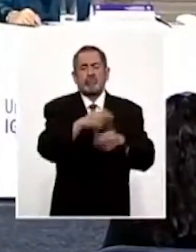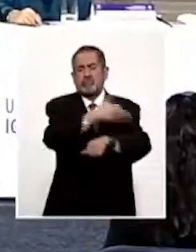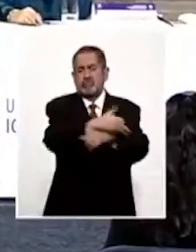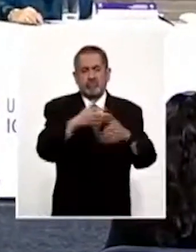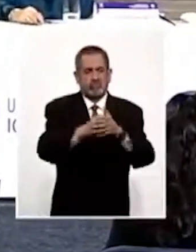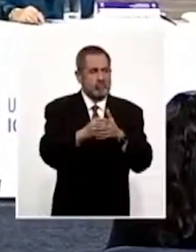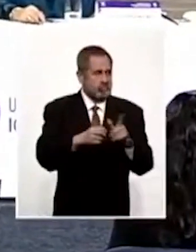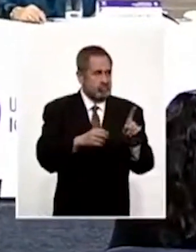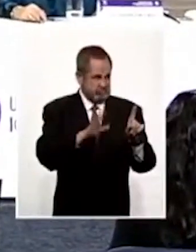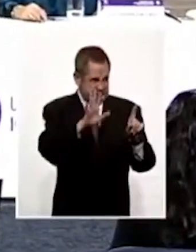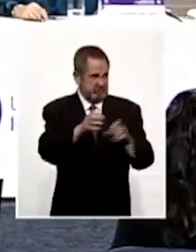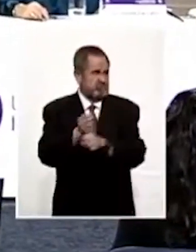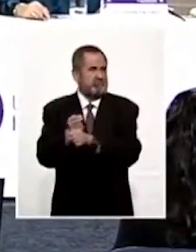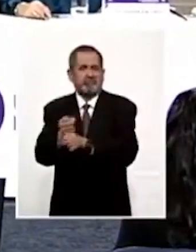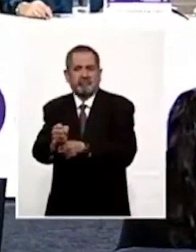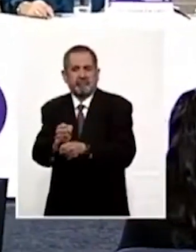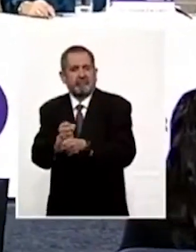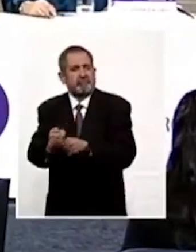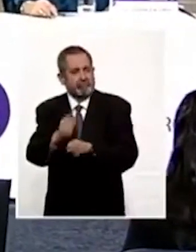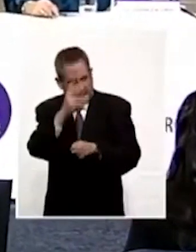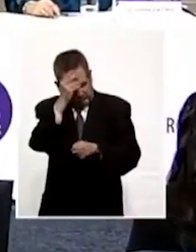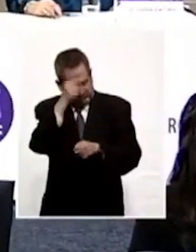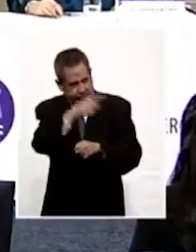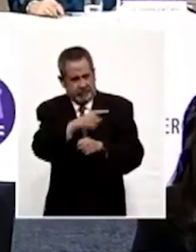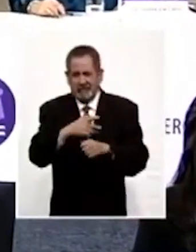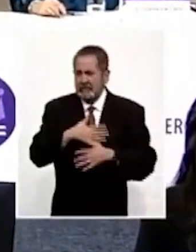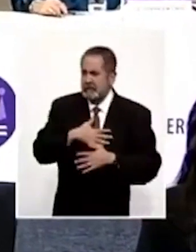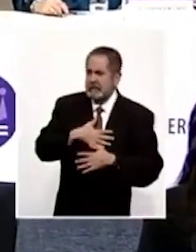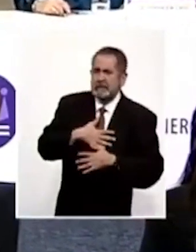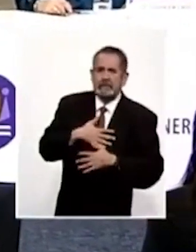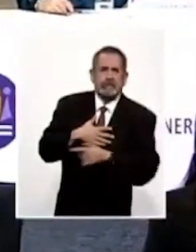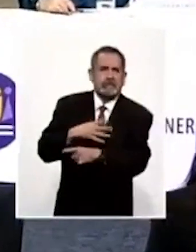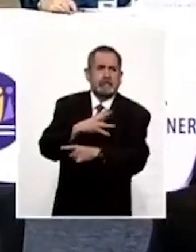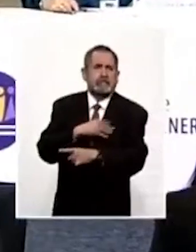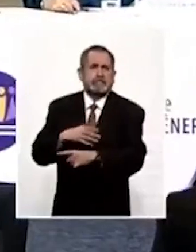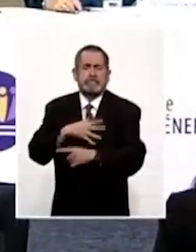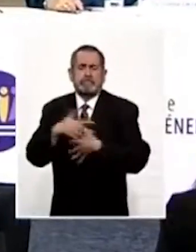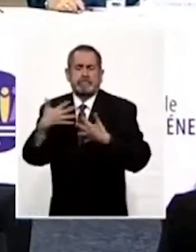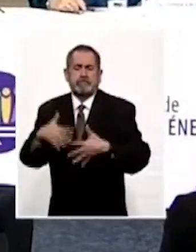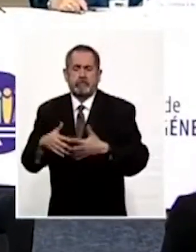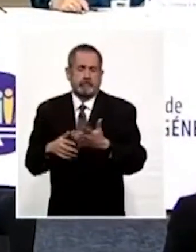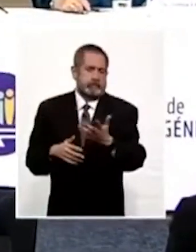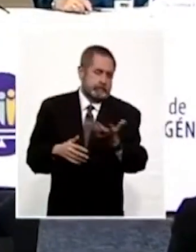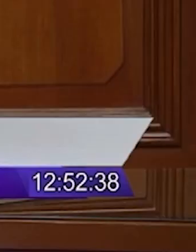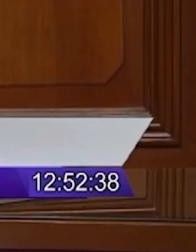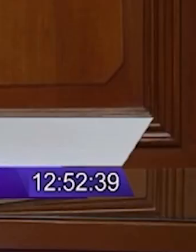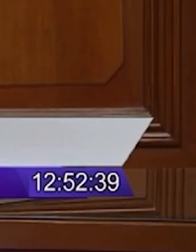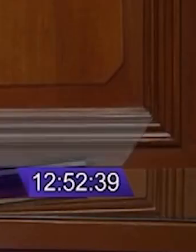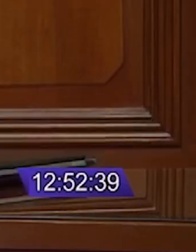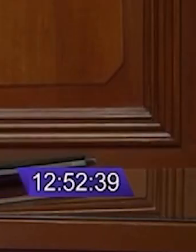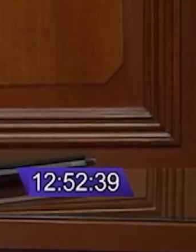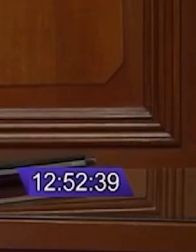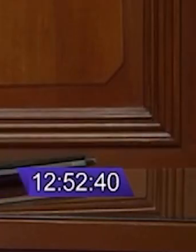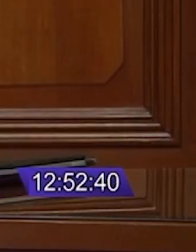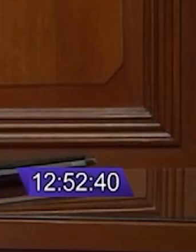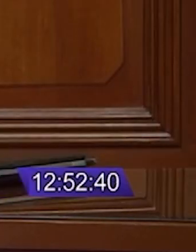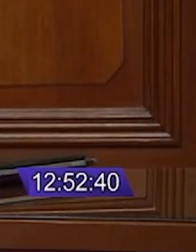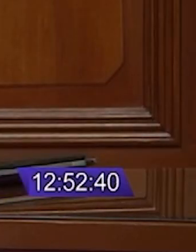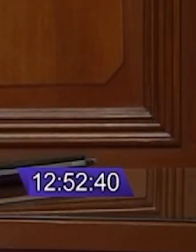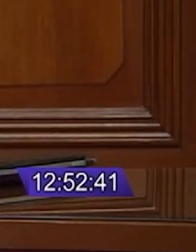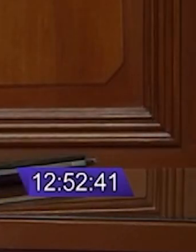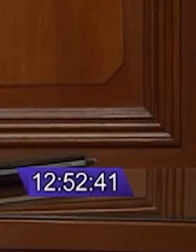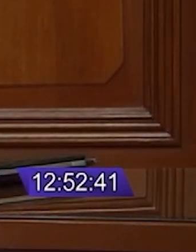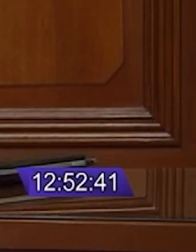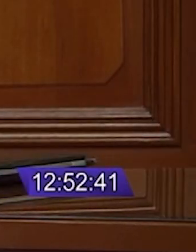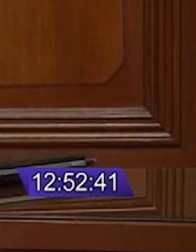representa también a las mujeres, por lo que a su nombre agradeció la congruencia de sus compañeros al optar por una mujer. Reconozco